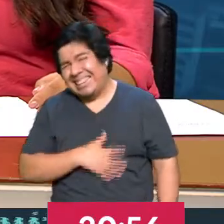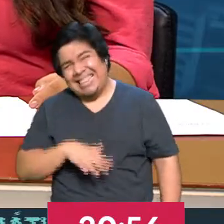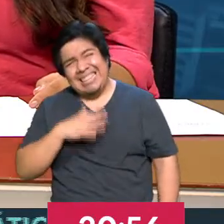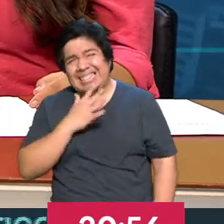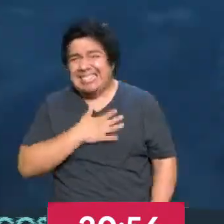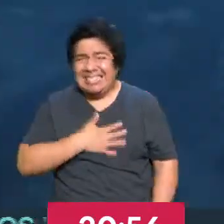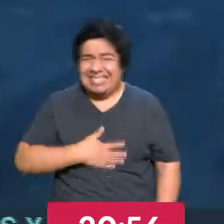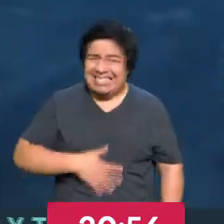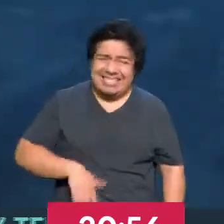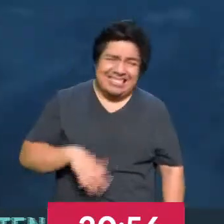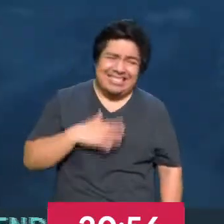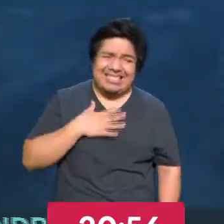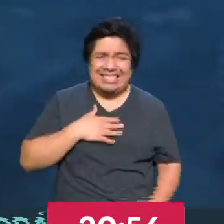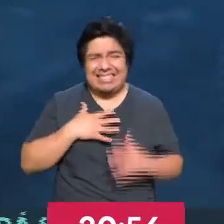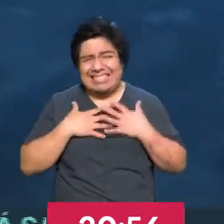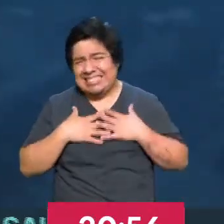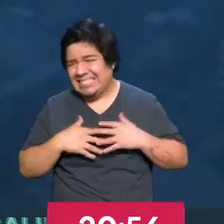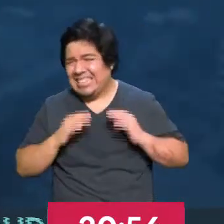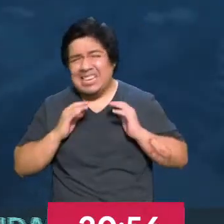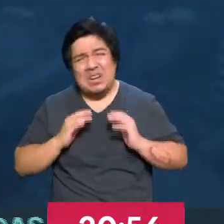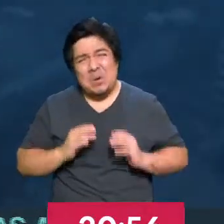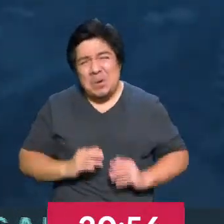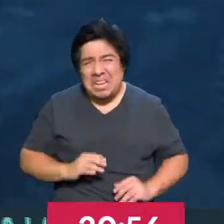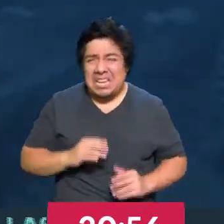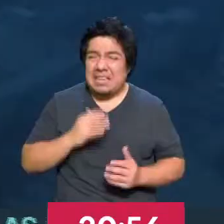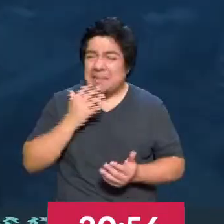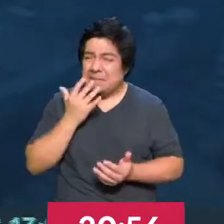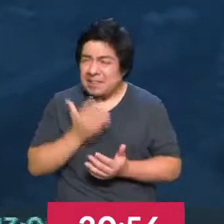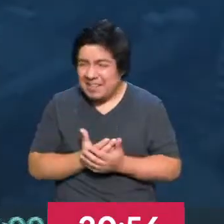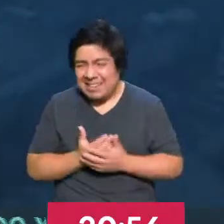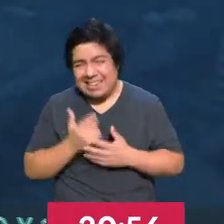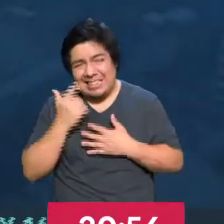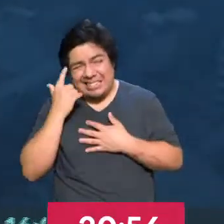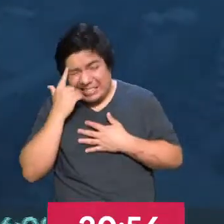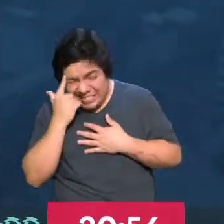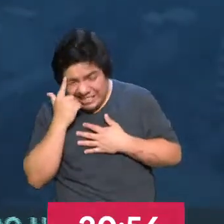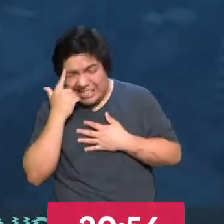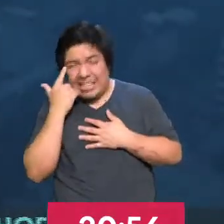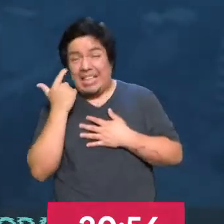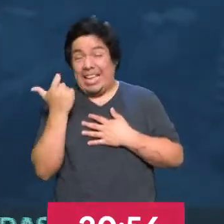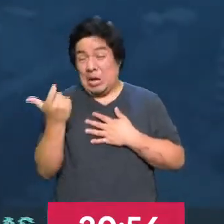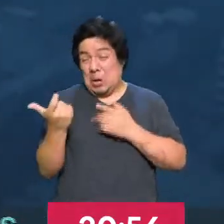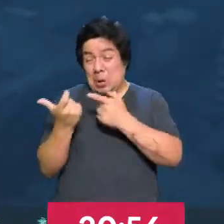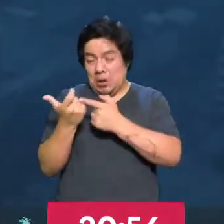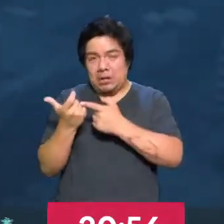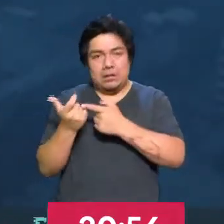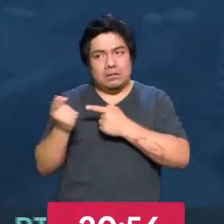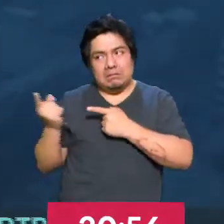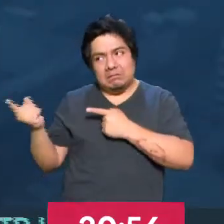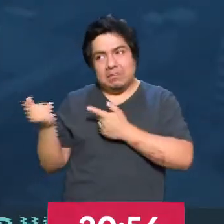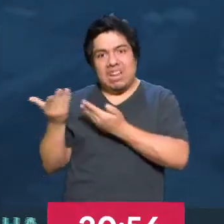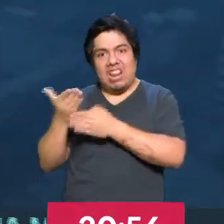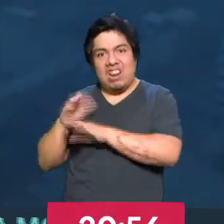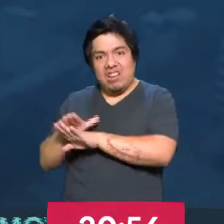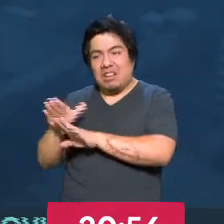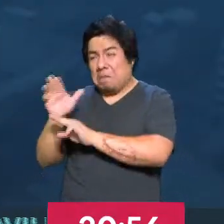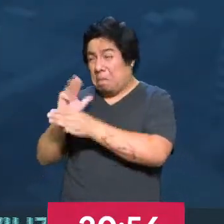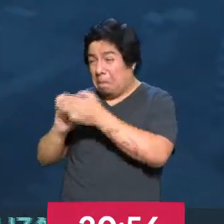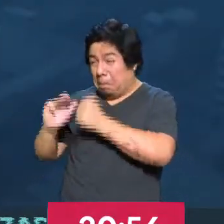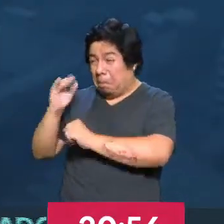emocional, físicamente, pues económicamente, o sea, pelearte contra uno de los bancos más grandes del